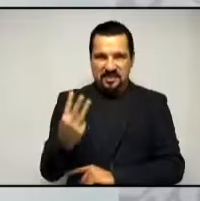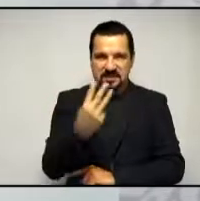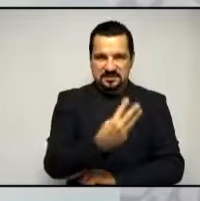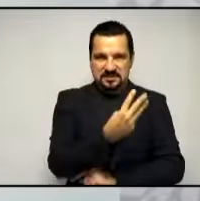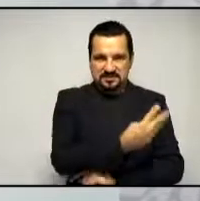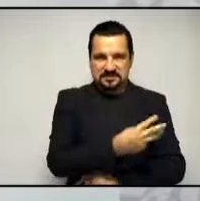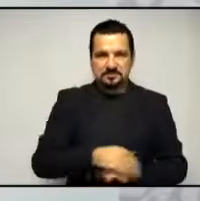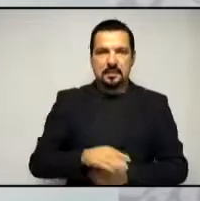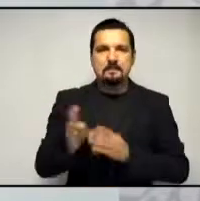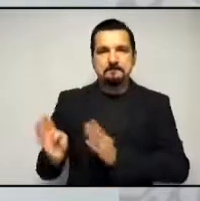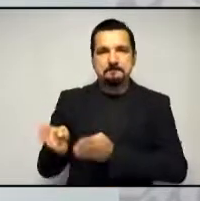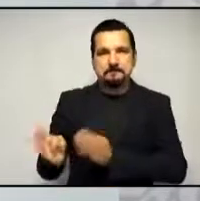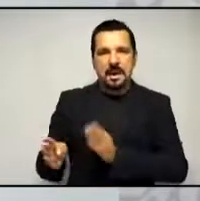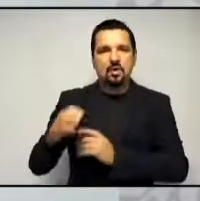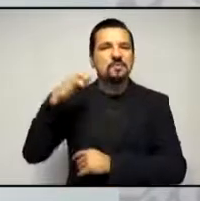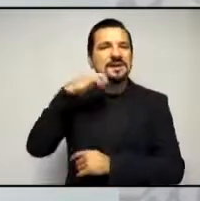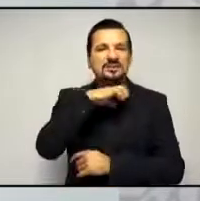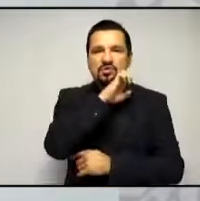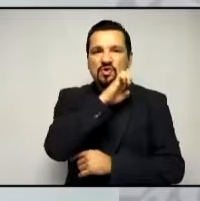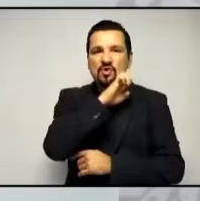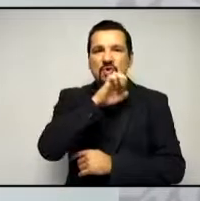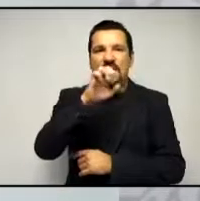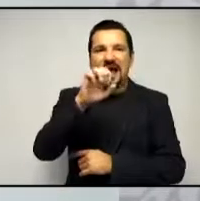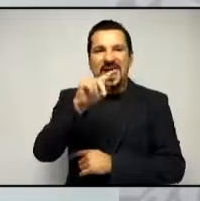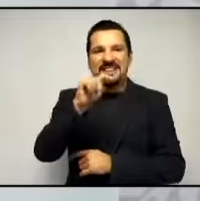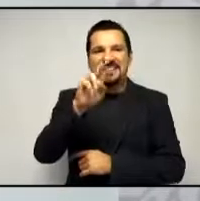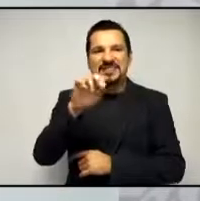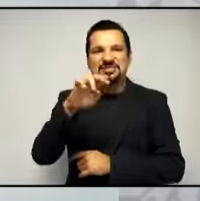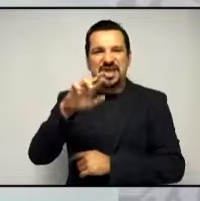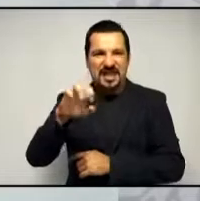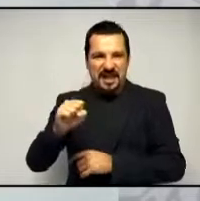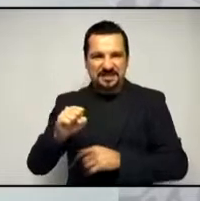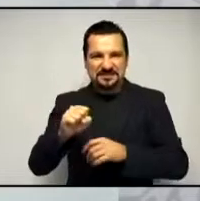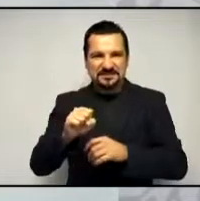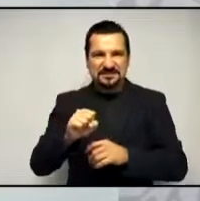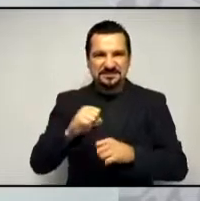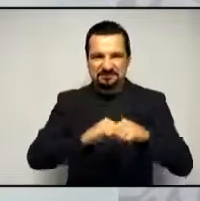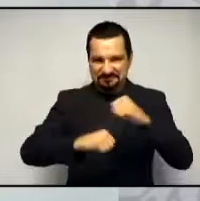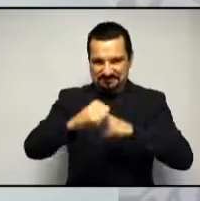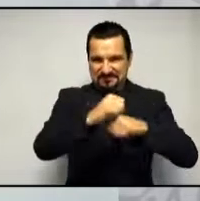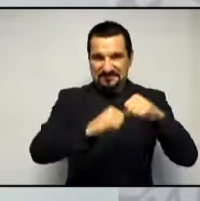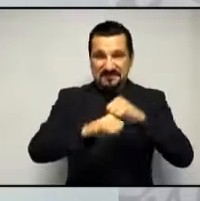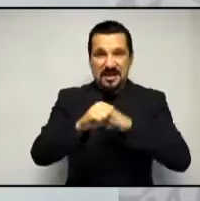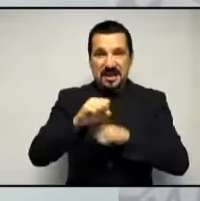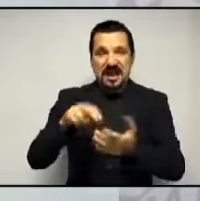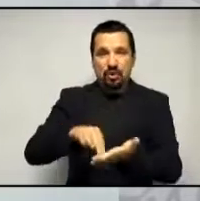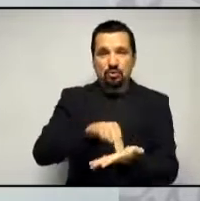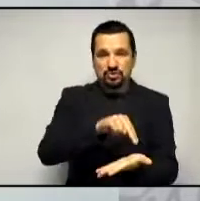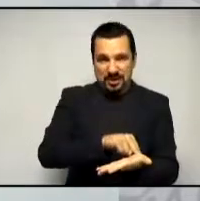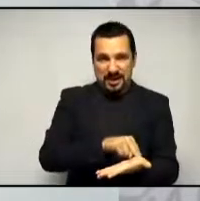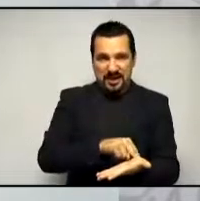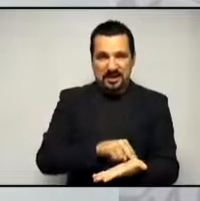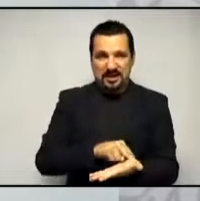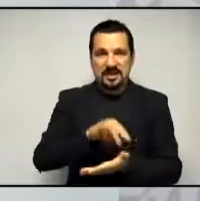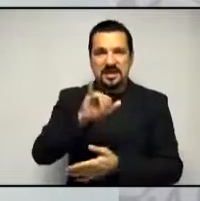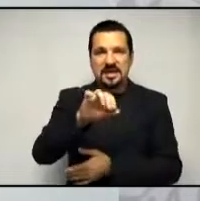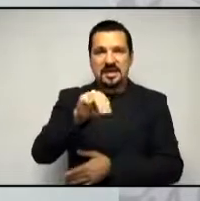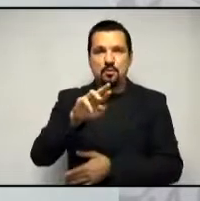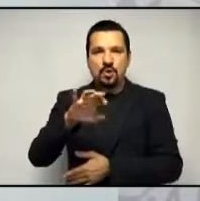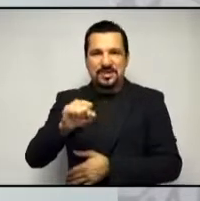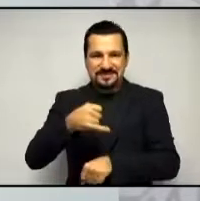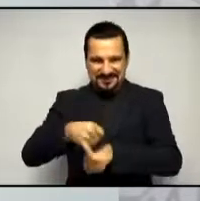va con el choco a trincheras nacozari plutarco elías calles y maurice empalme con dos cada uno